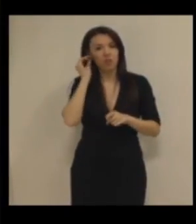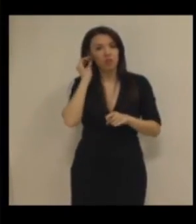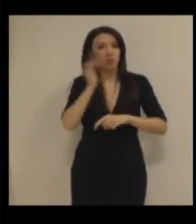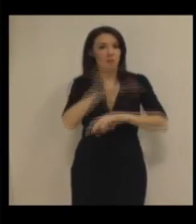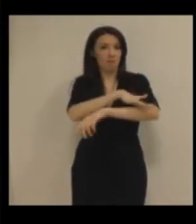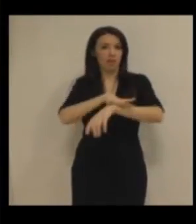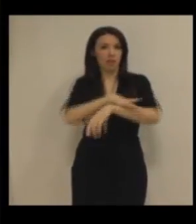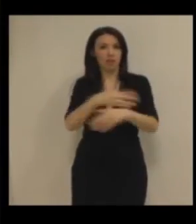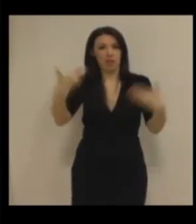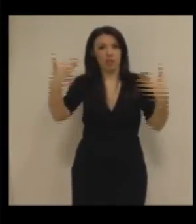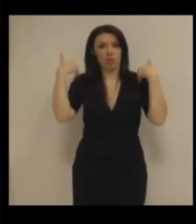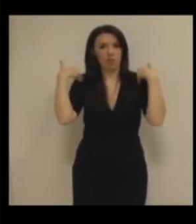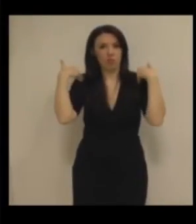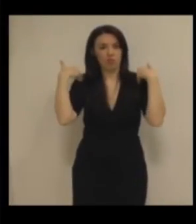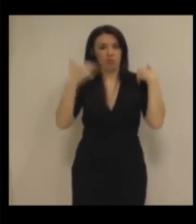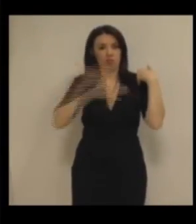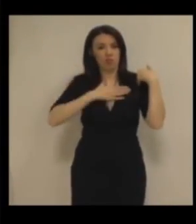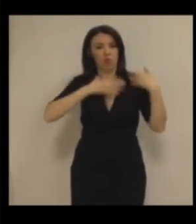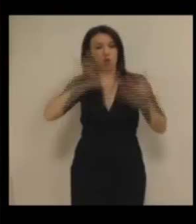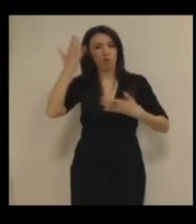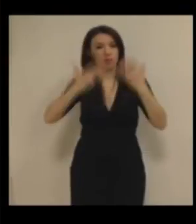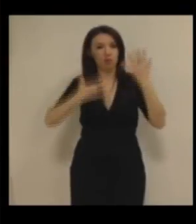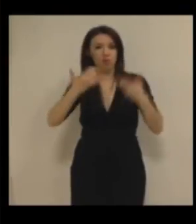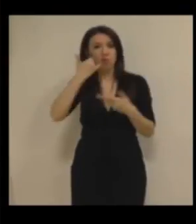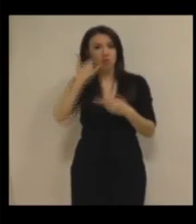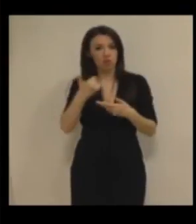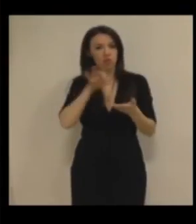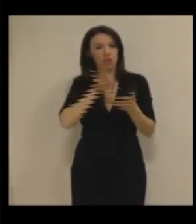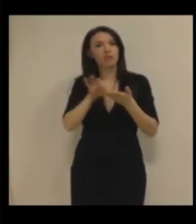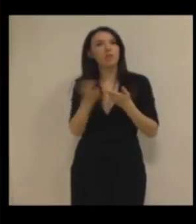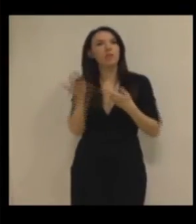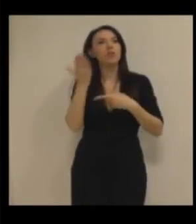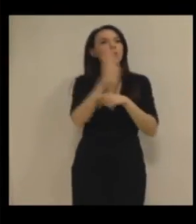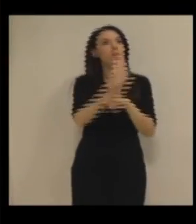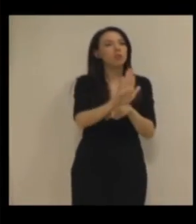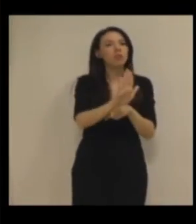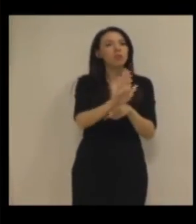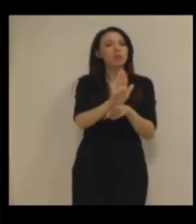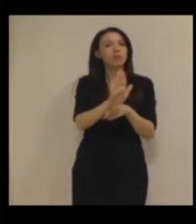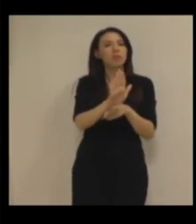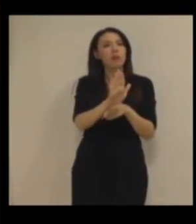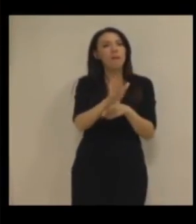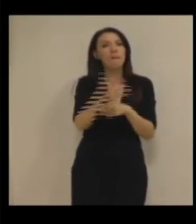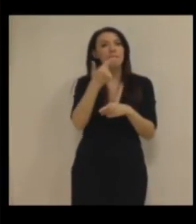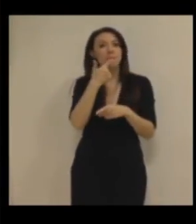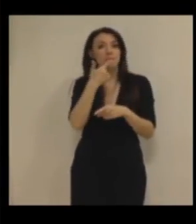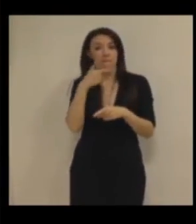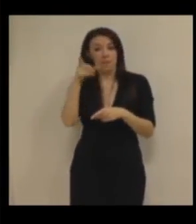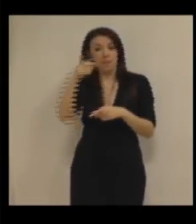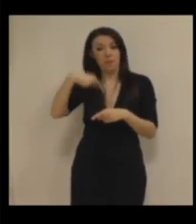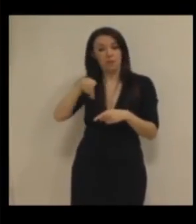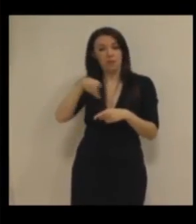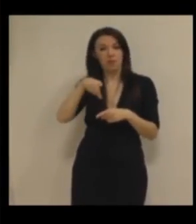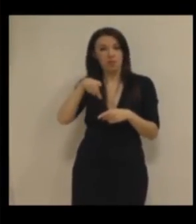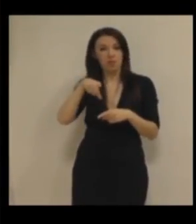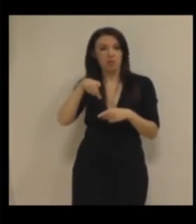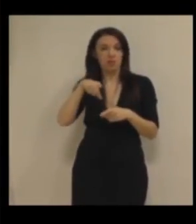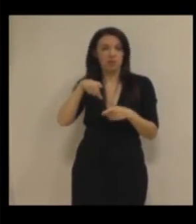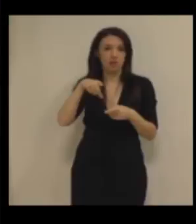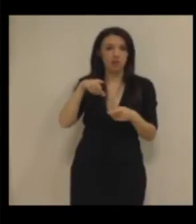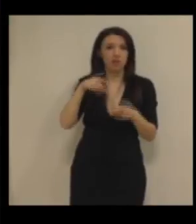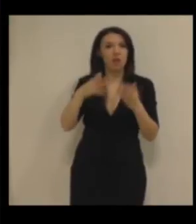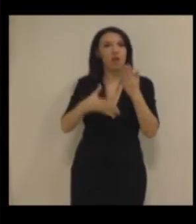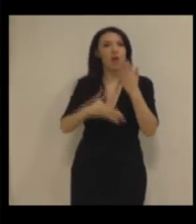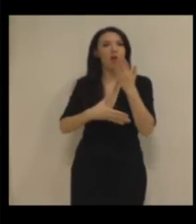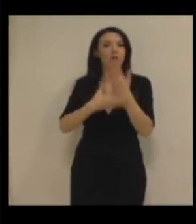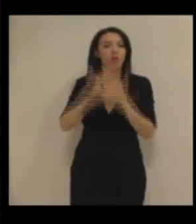competente de la administración electrónica, este servicio, pero si hay vosotros, llega la Federación de